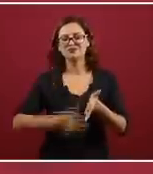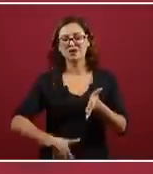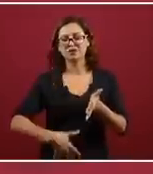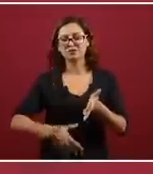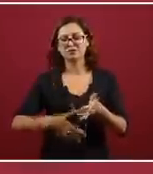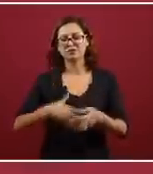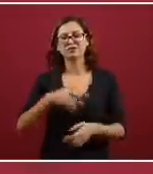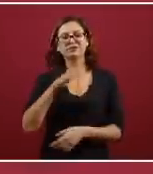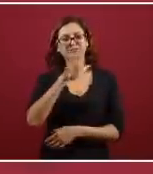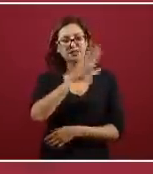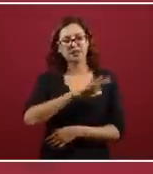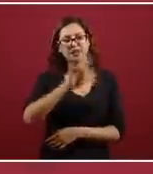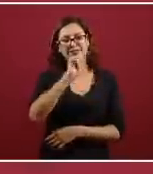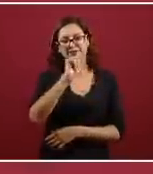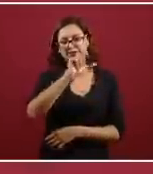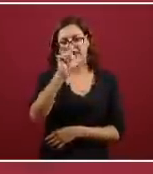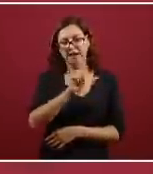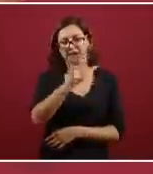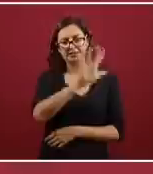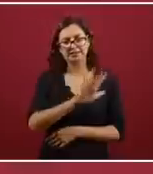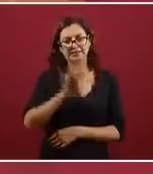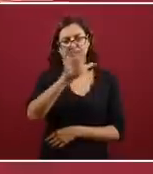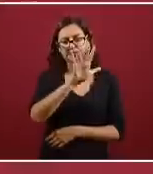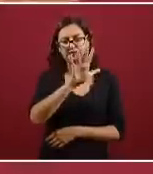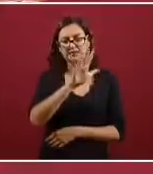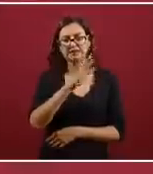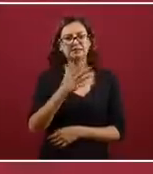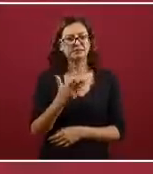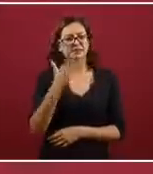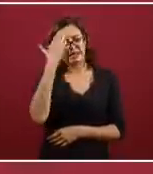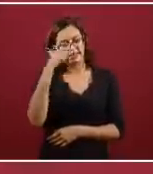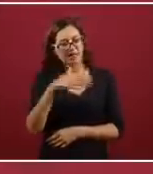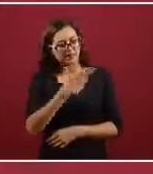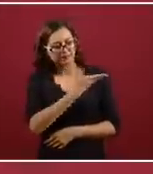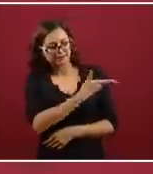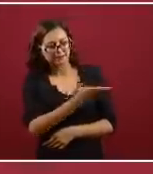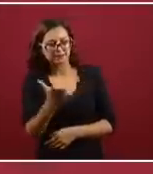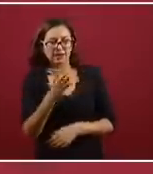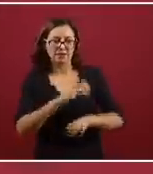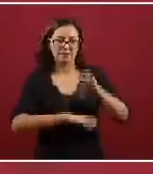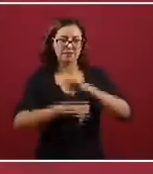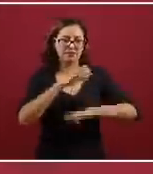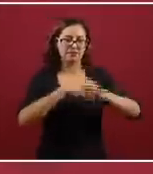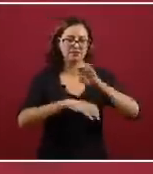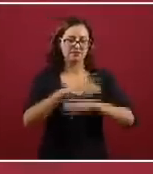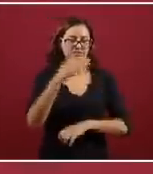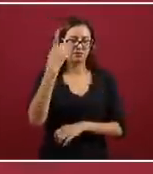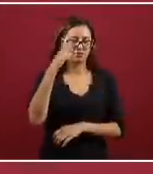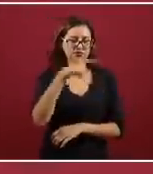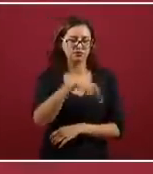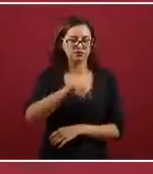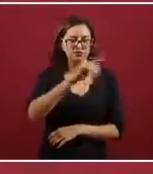en particular en Texas. Esto lo saben mejor los empresarios.